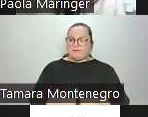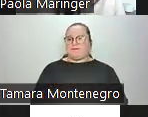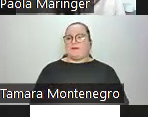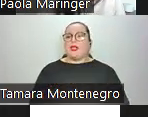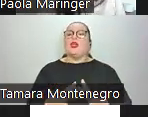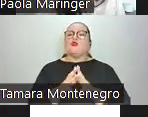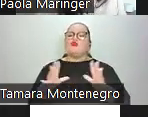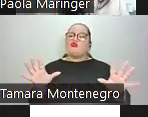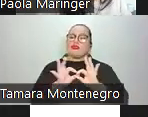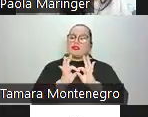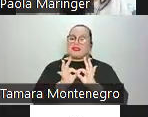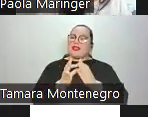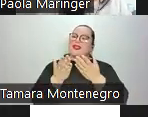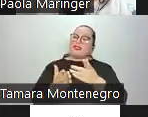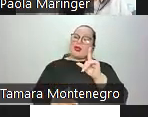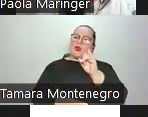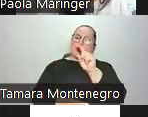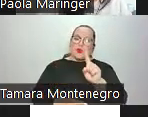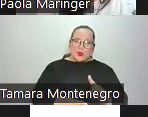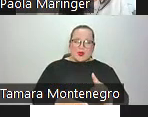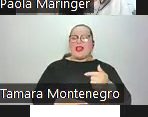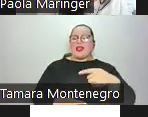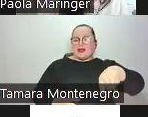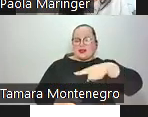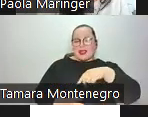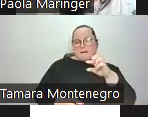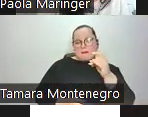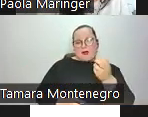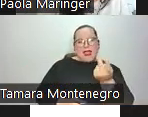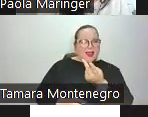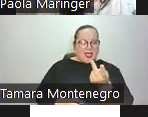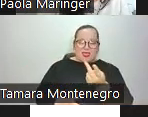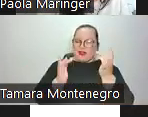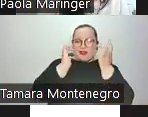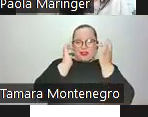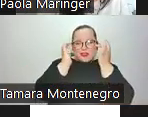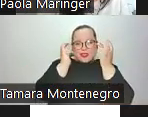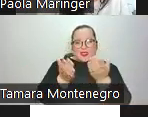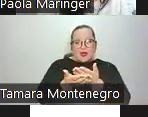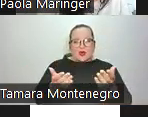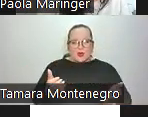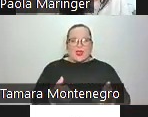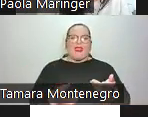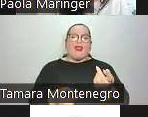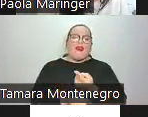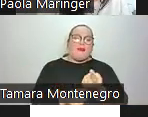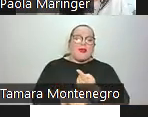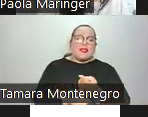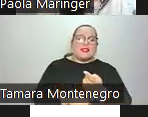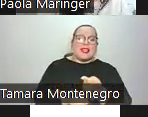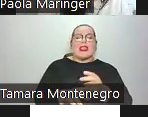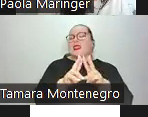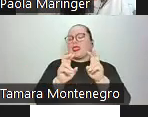Muchas gracias, Luis. Con Paola estamos muy contentos de estar con ustedes esta tarde para poder hablar de estos temas tan importantes